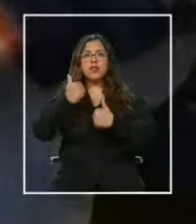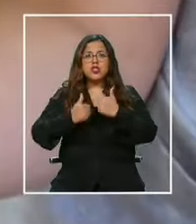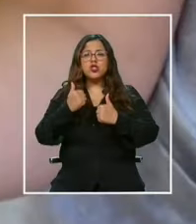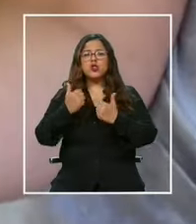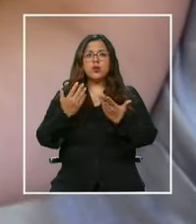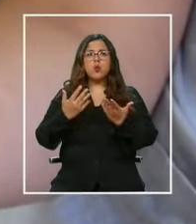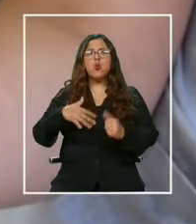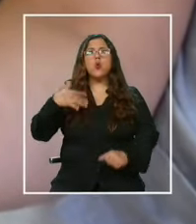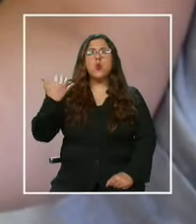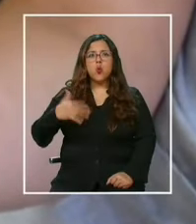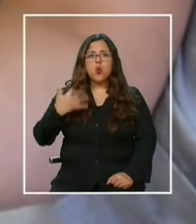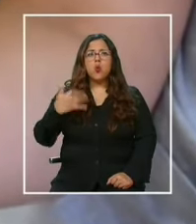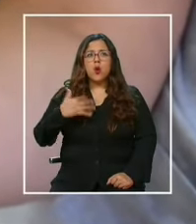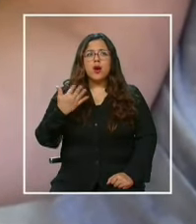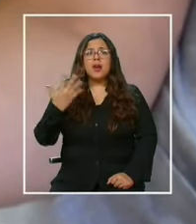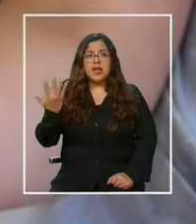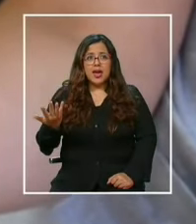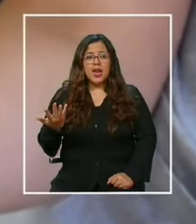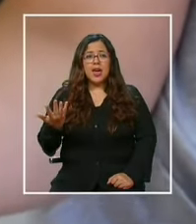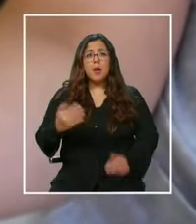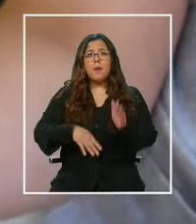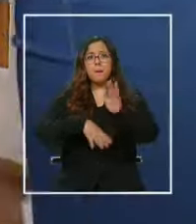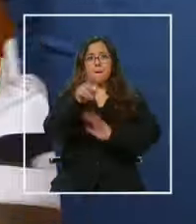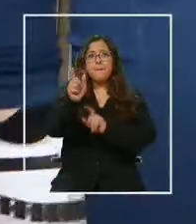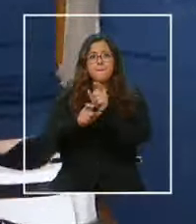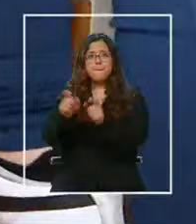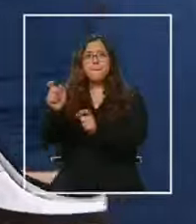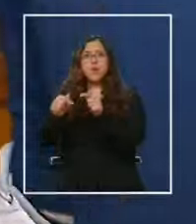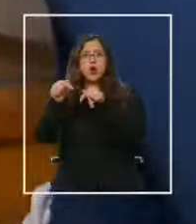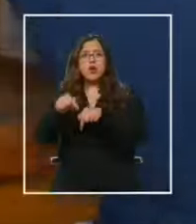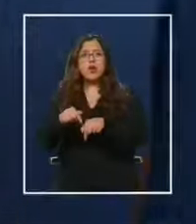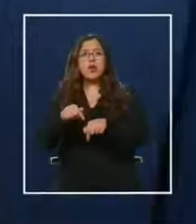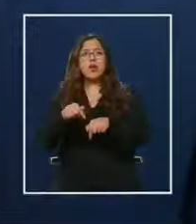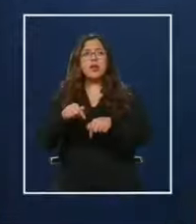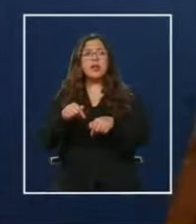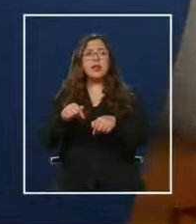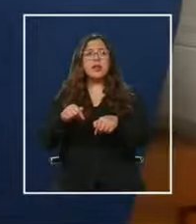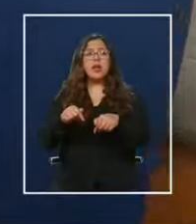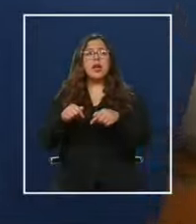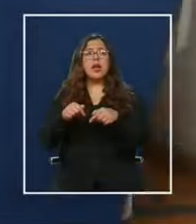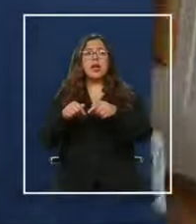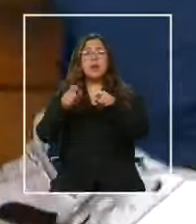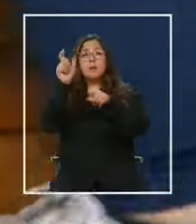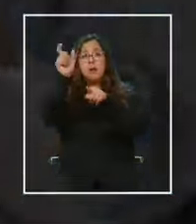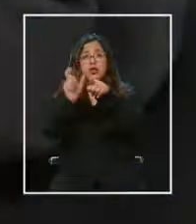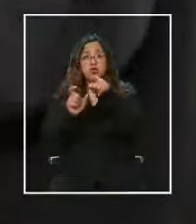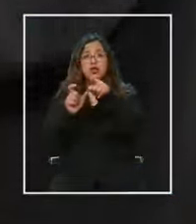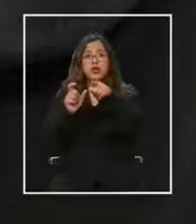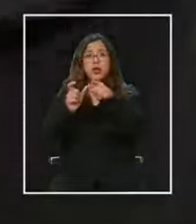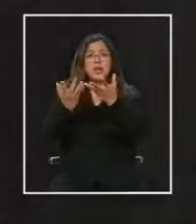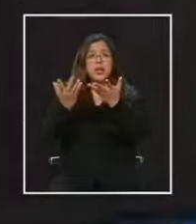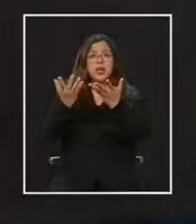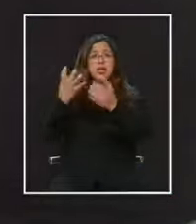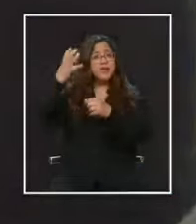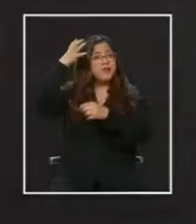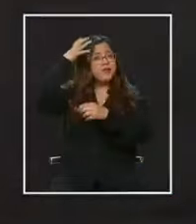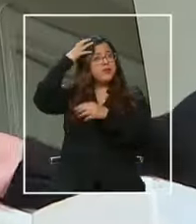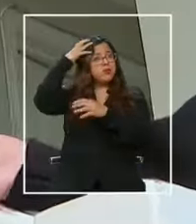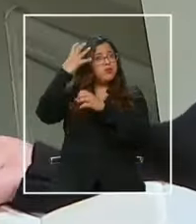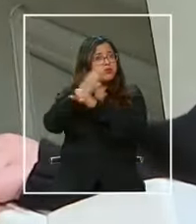más indispensable para cada vez más personas. Bilia hace poco menos de un año tuvo un accidente cerebrovascular que a